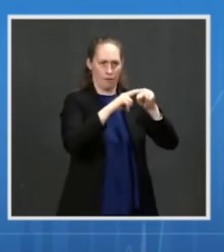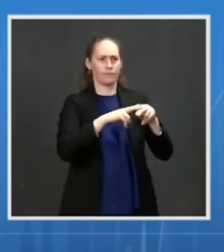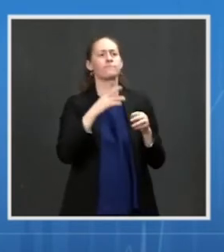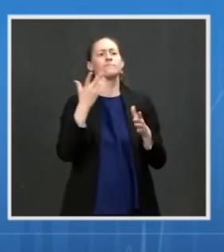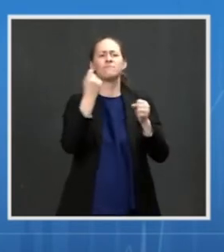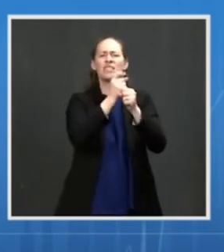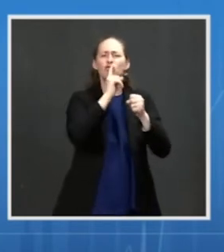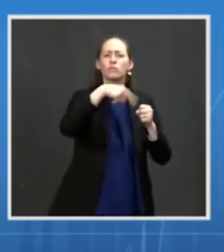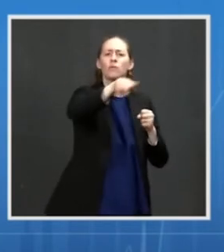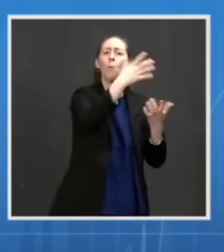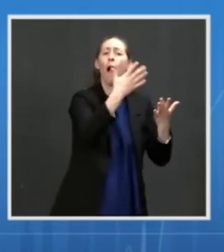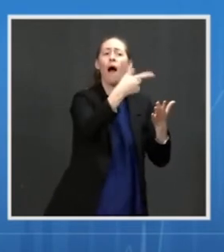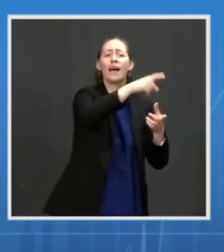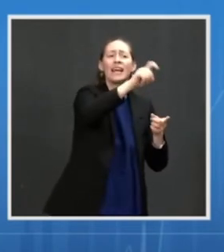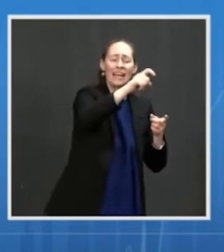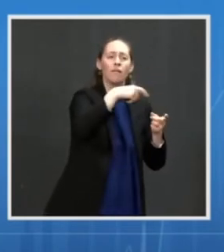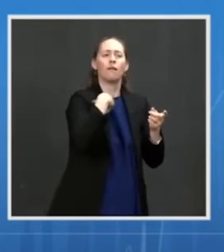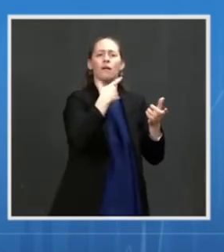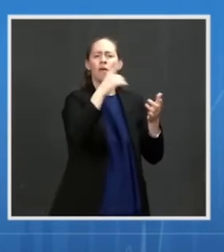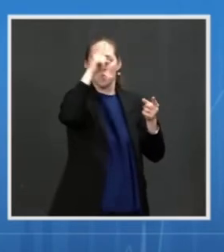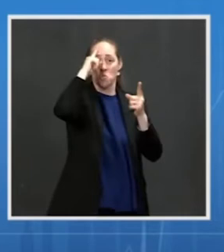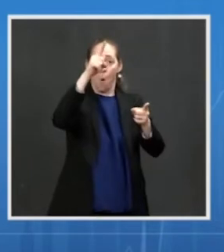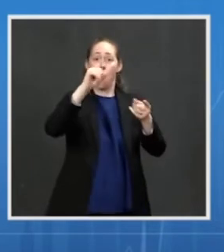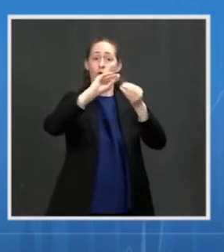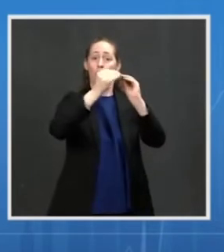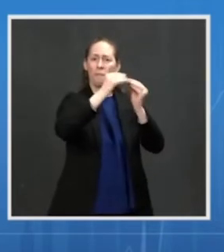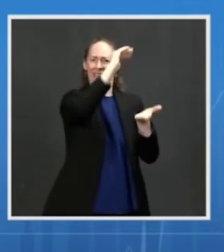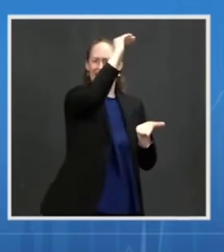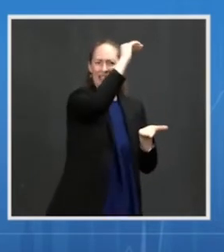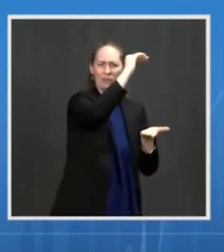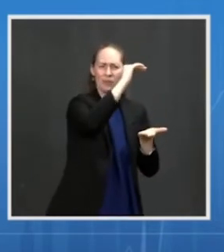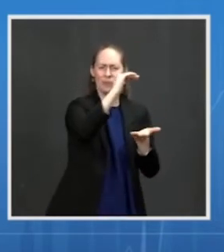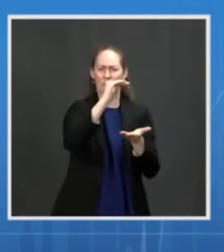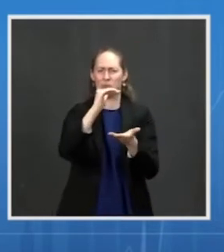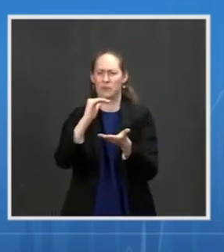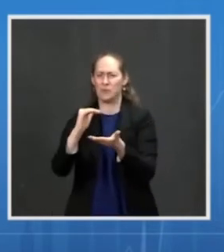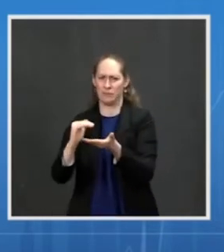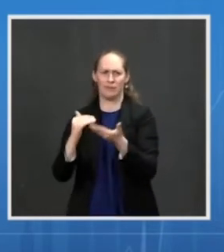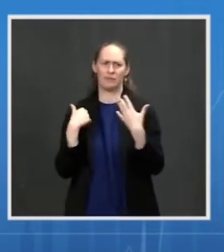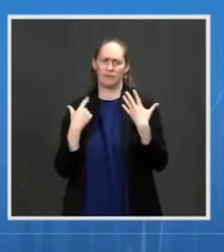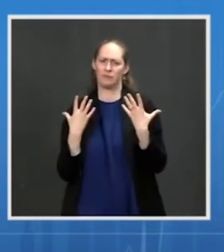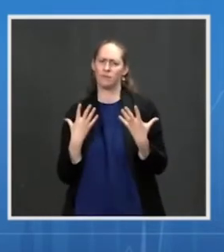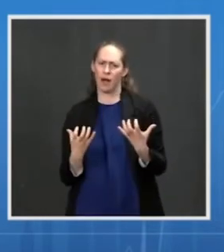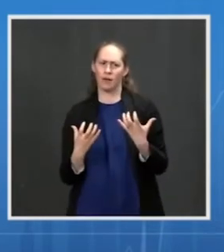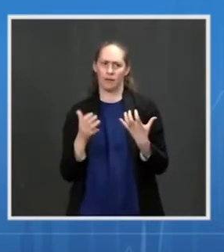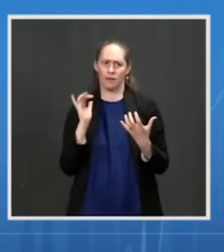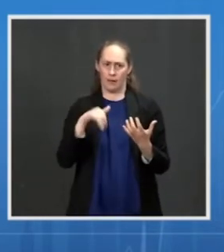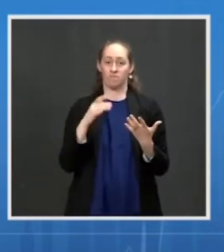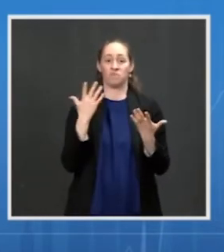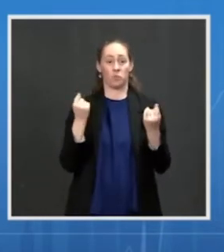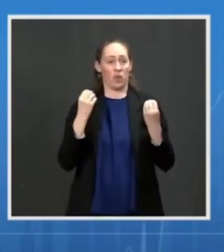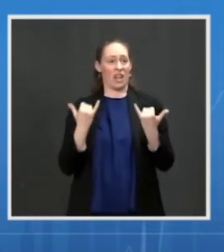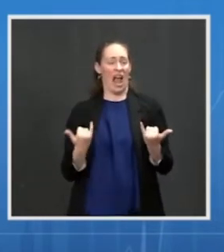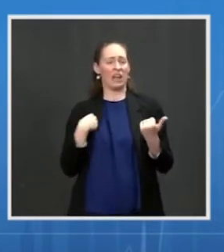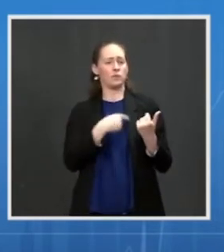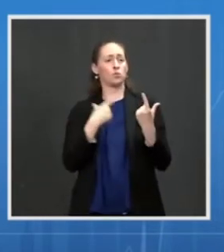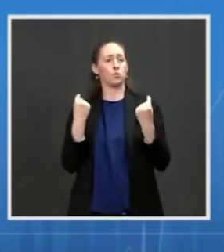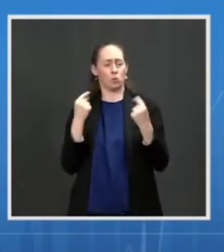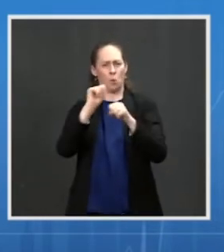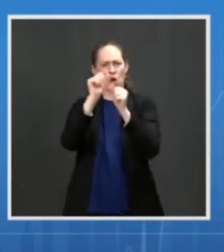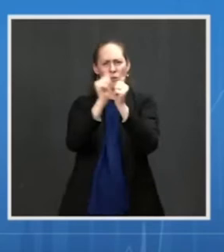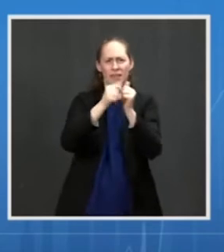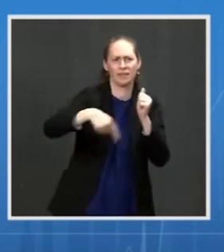para ayudarlos a detener la propagación incluyendo trabajar primero con los estados para asegurarse de que estén usando